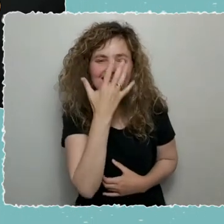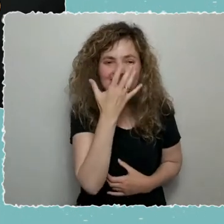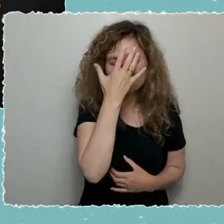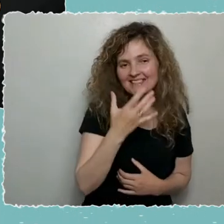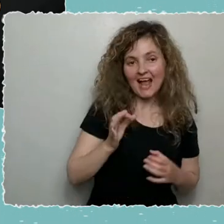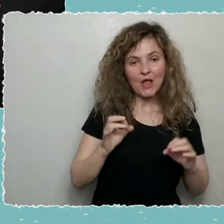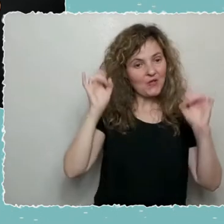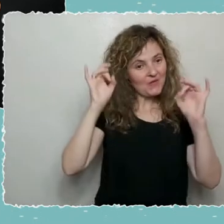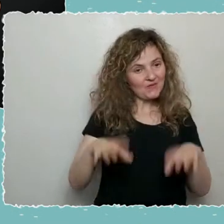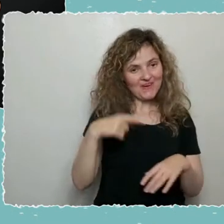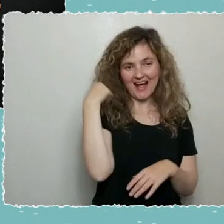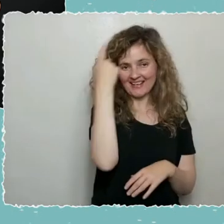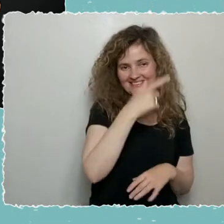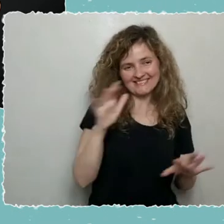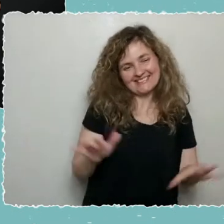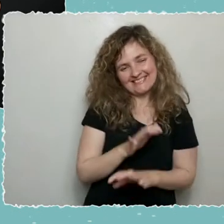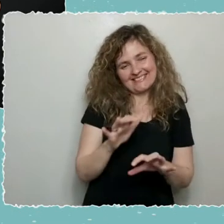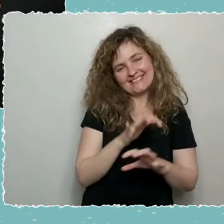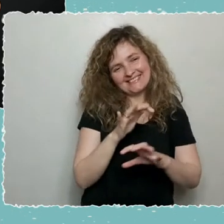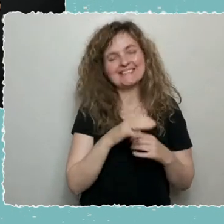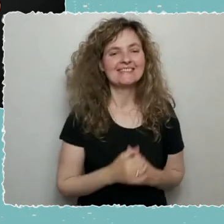unha máscara como esta.